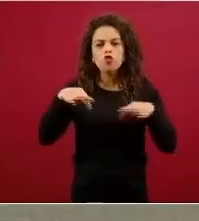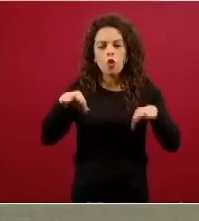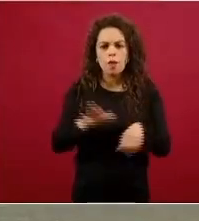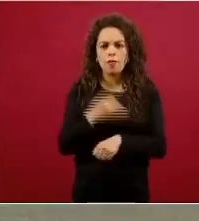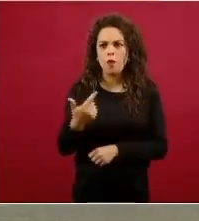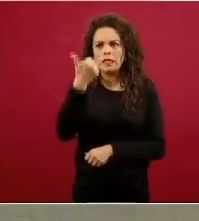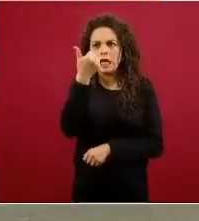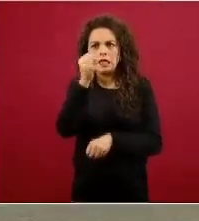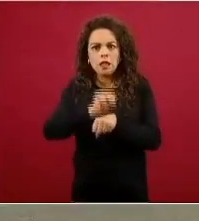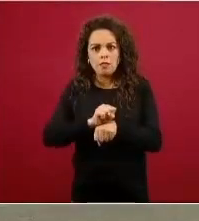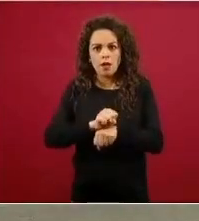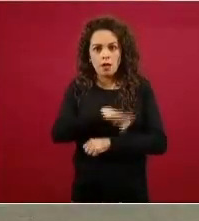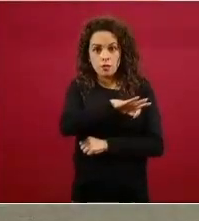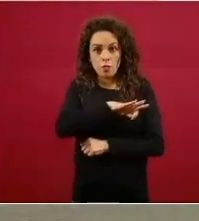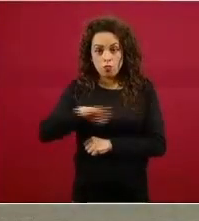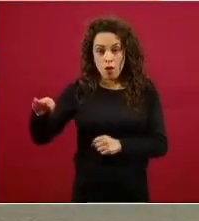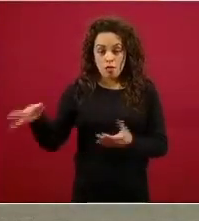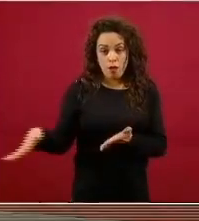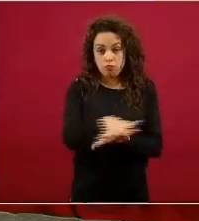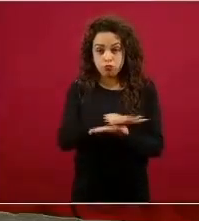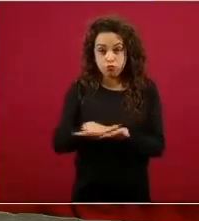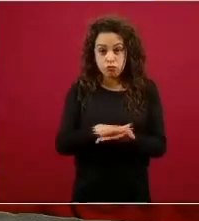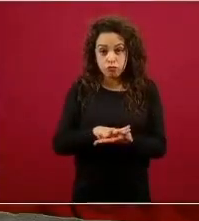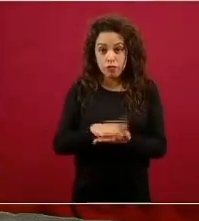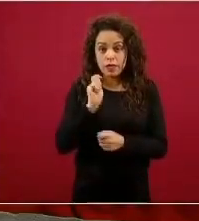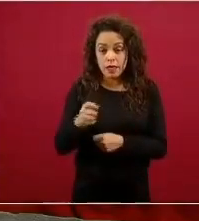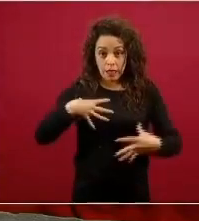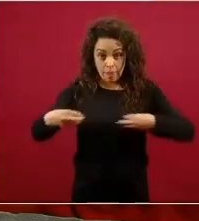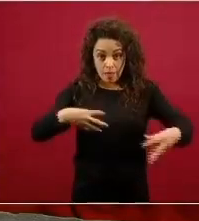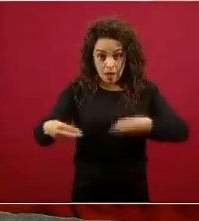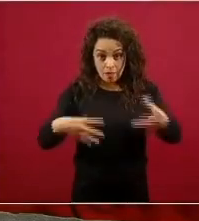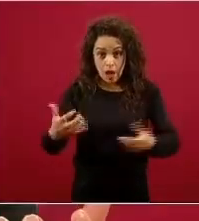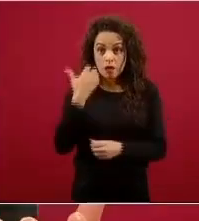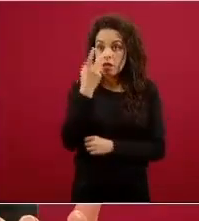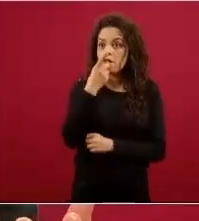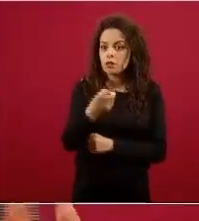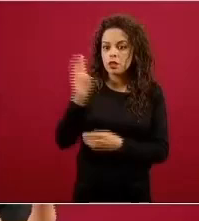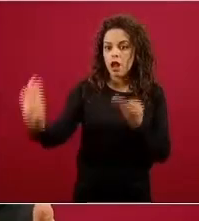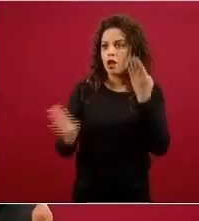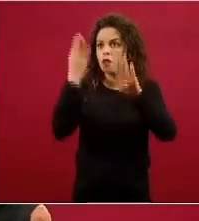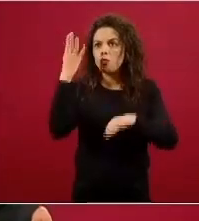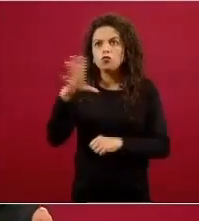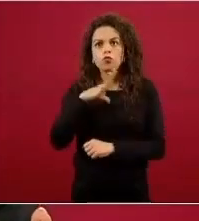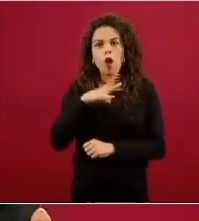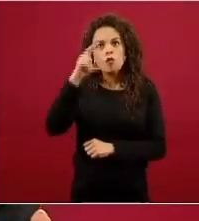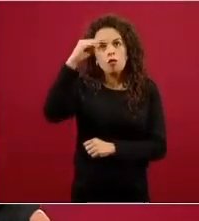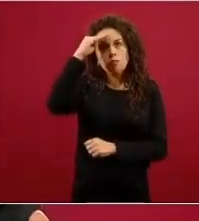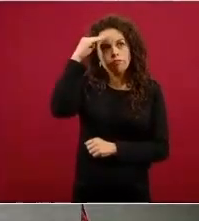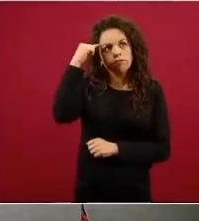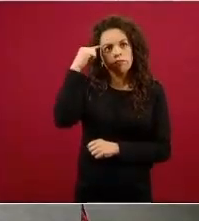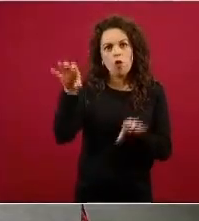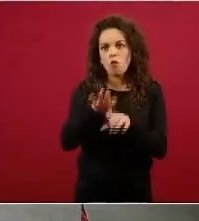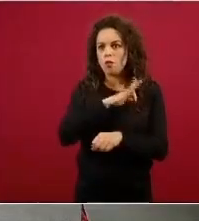6 semanas se logra eliminar la epidemia, quiere decir que hay una fórmula que el mundo entero no ha considerado.